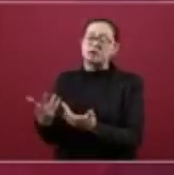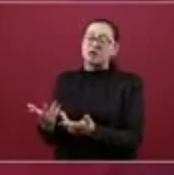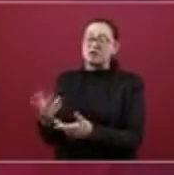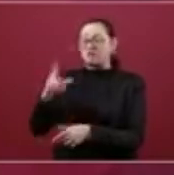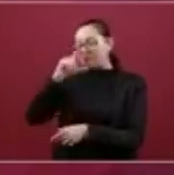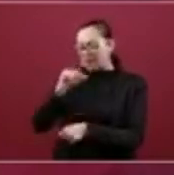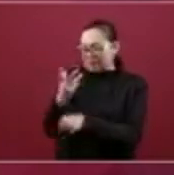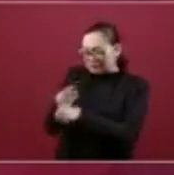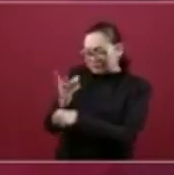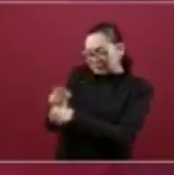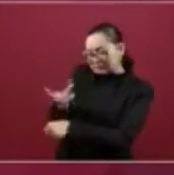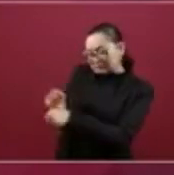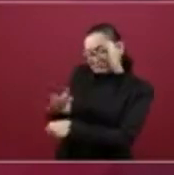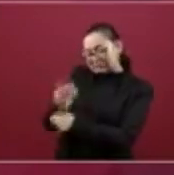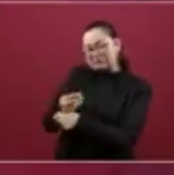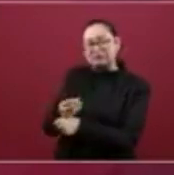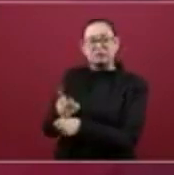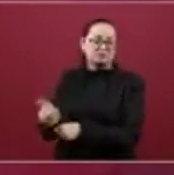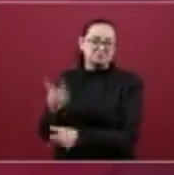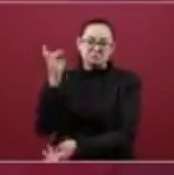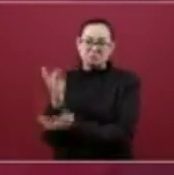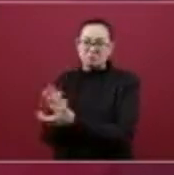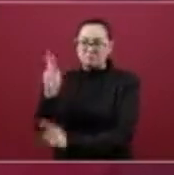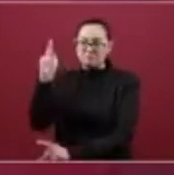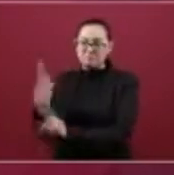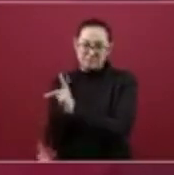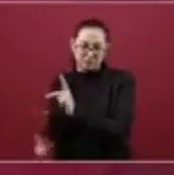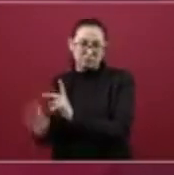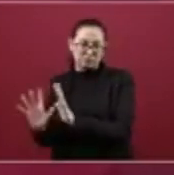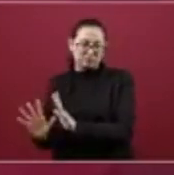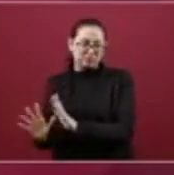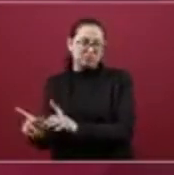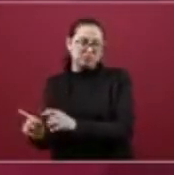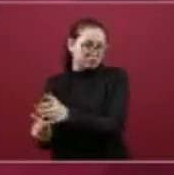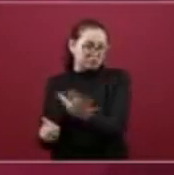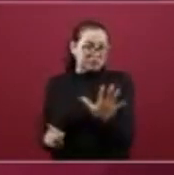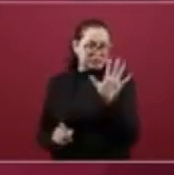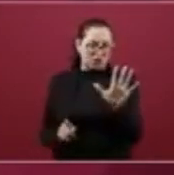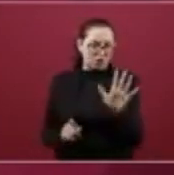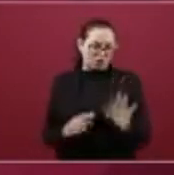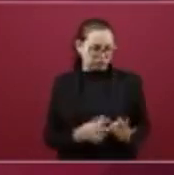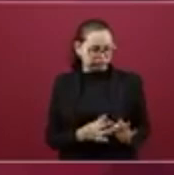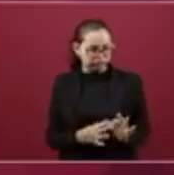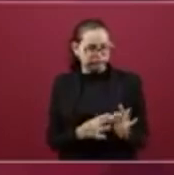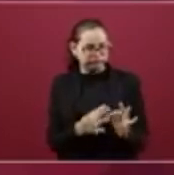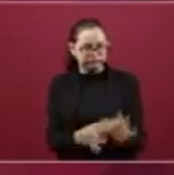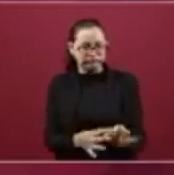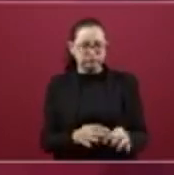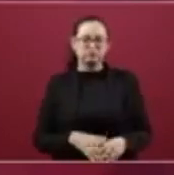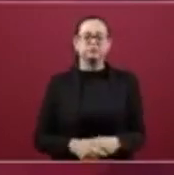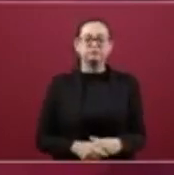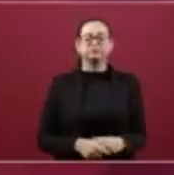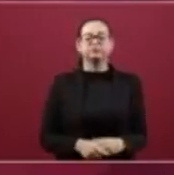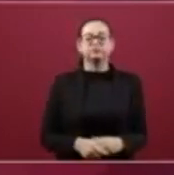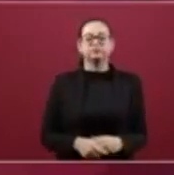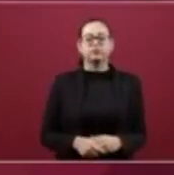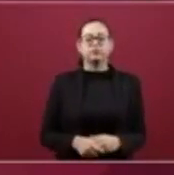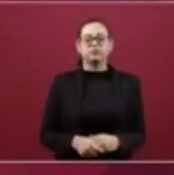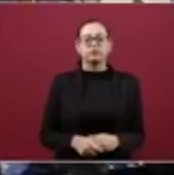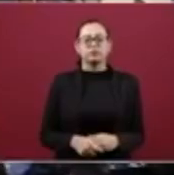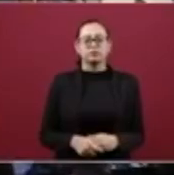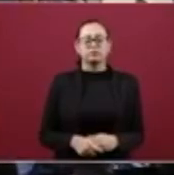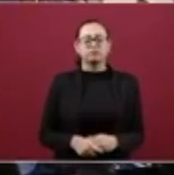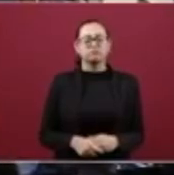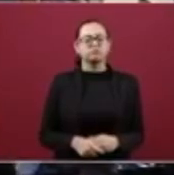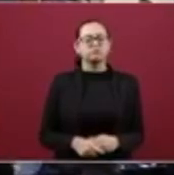mantenimiento a la catalítica y en eso estamos trabajando. Para eso ya se trabajó,